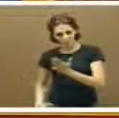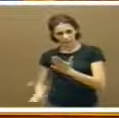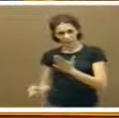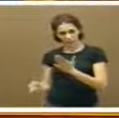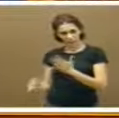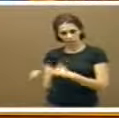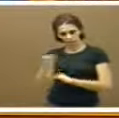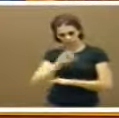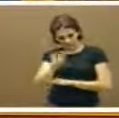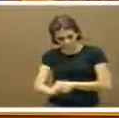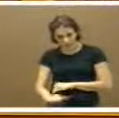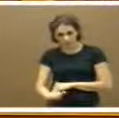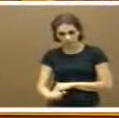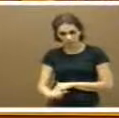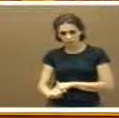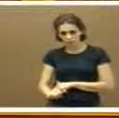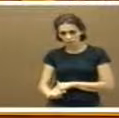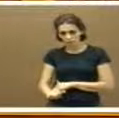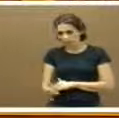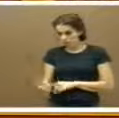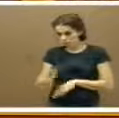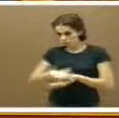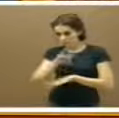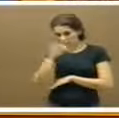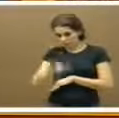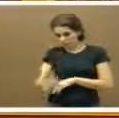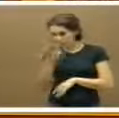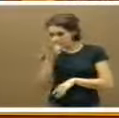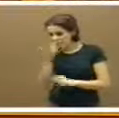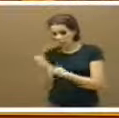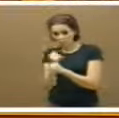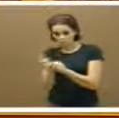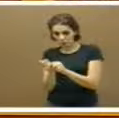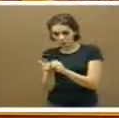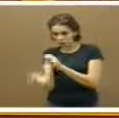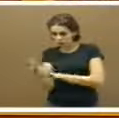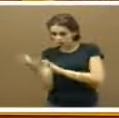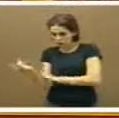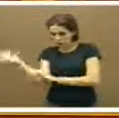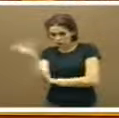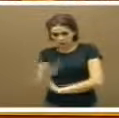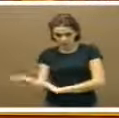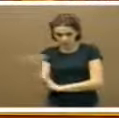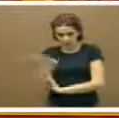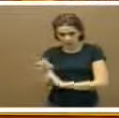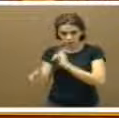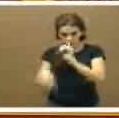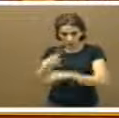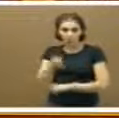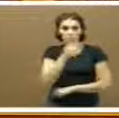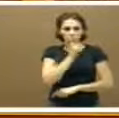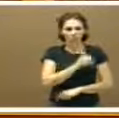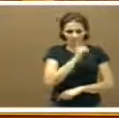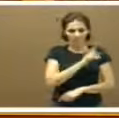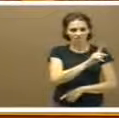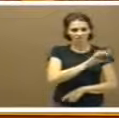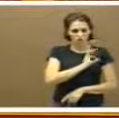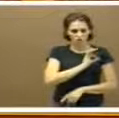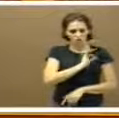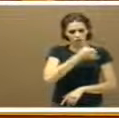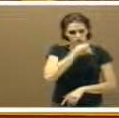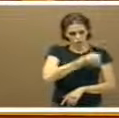se empiece a generar empleo a partir de sobre el 1%. Y paciencia, señores socialistas,